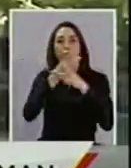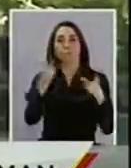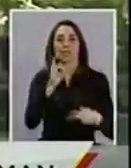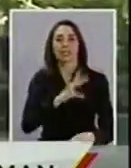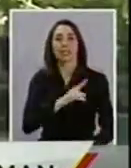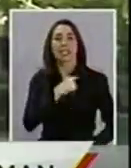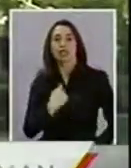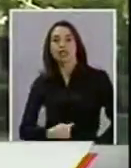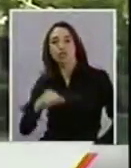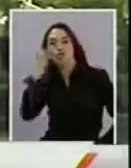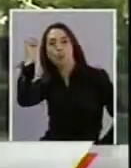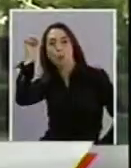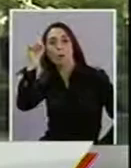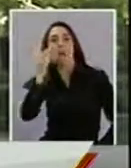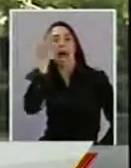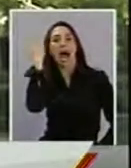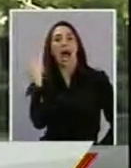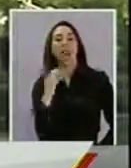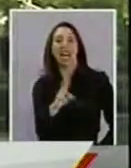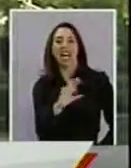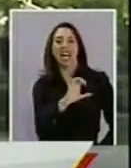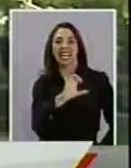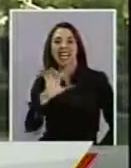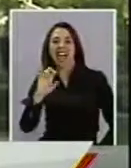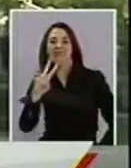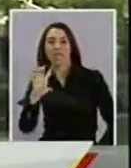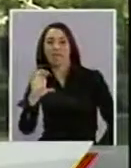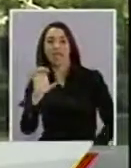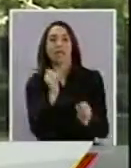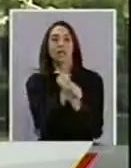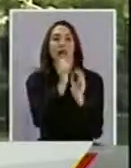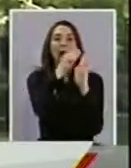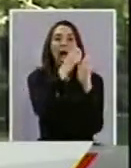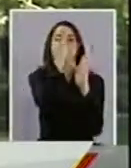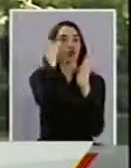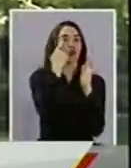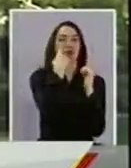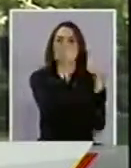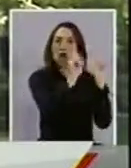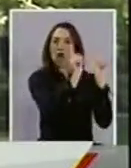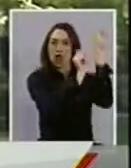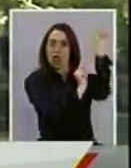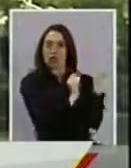El Superman de Christopher Reeve fue el más icónico en términos de un actor desconocido,